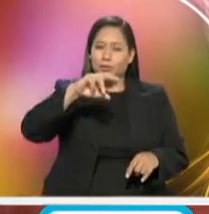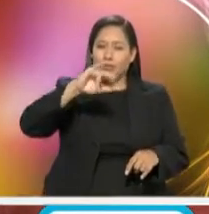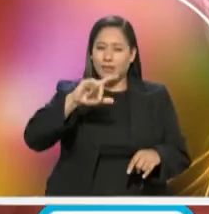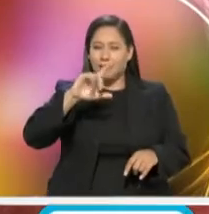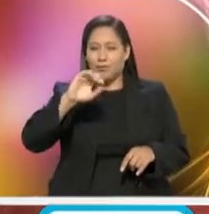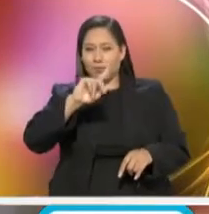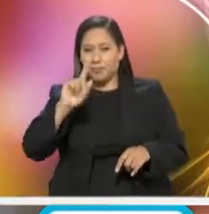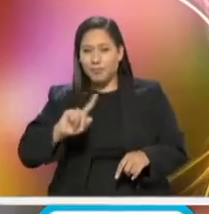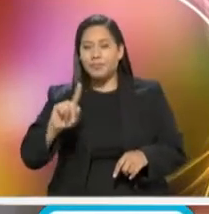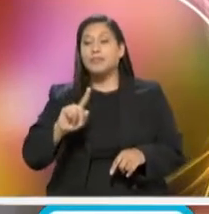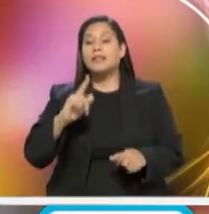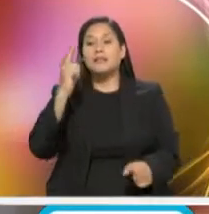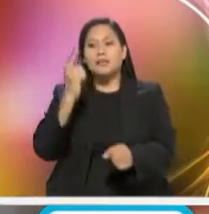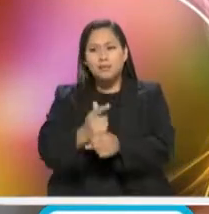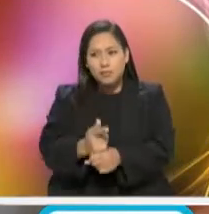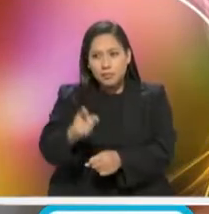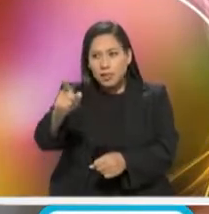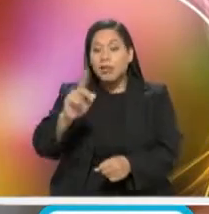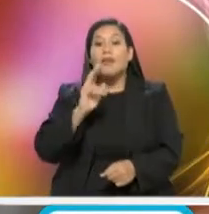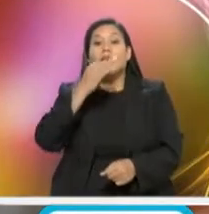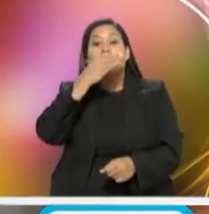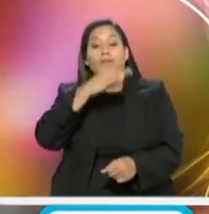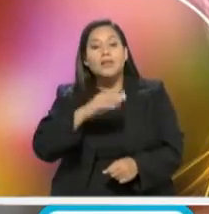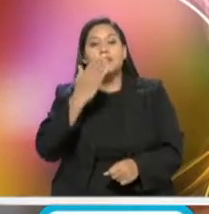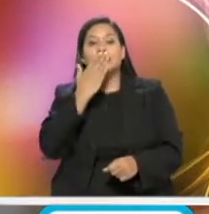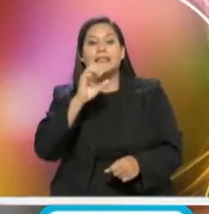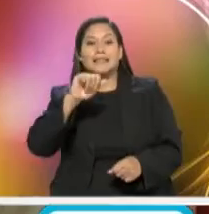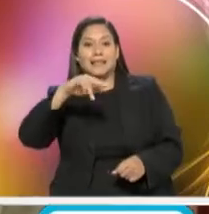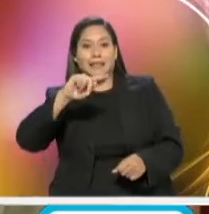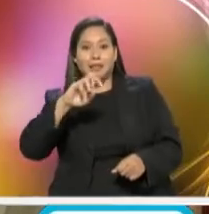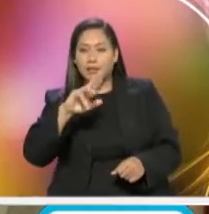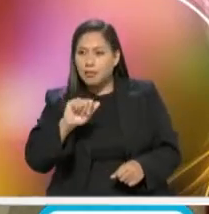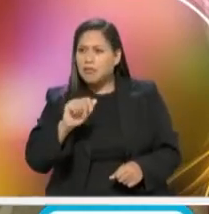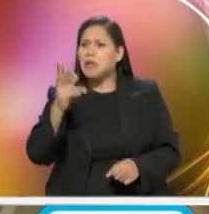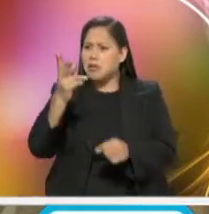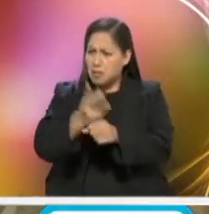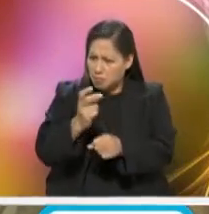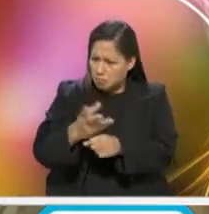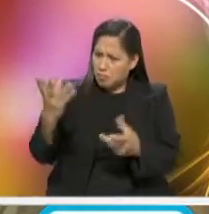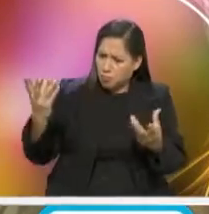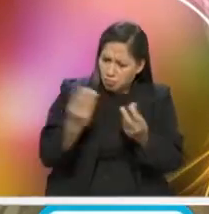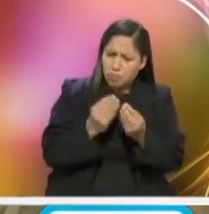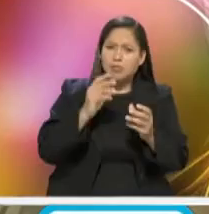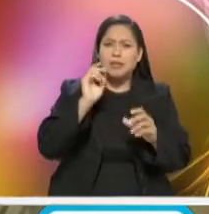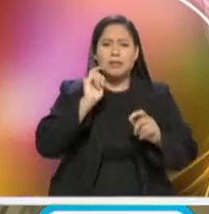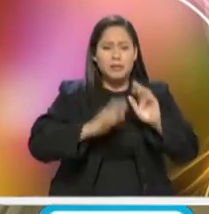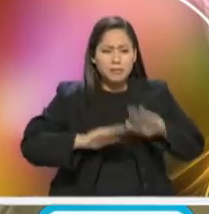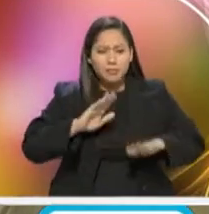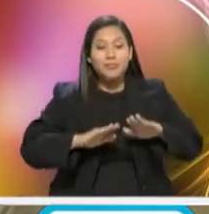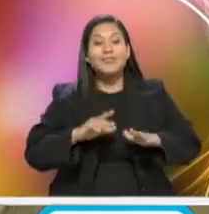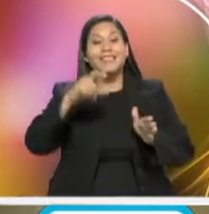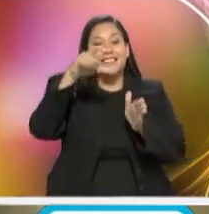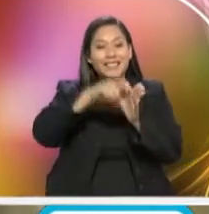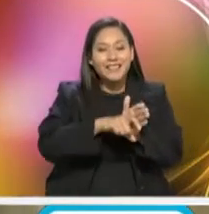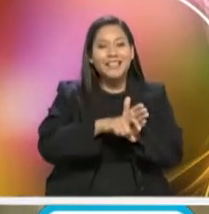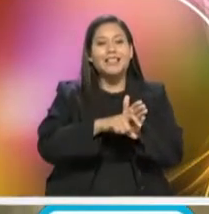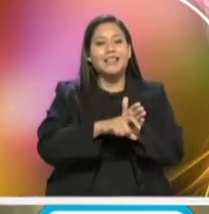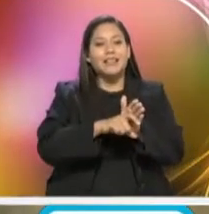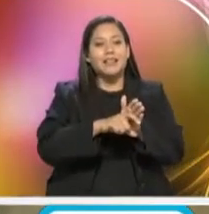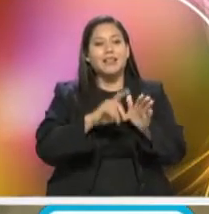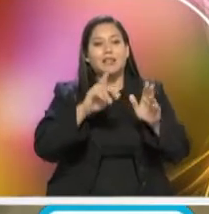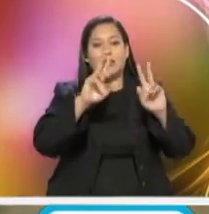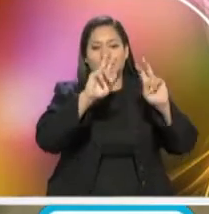la descubrieron en una fiesta, la Sonora Santanera, la invitaron a tocar y grabaron el famosísimo álbum Azul